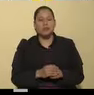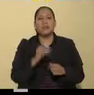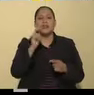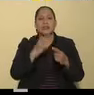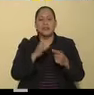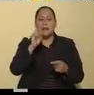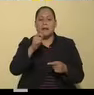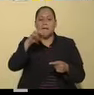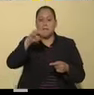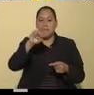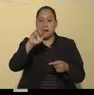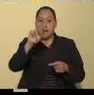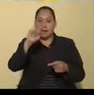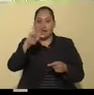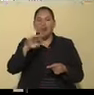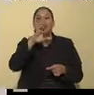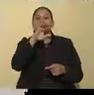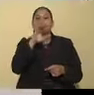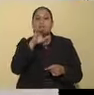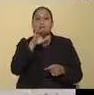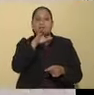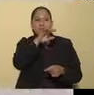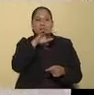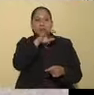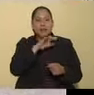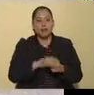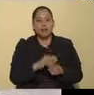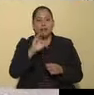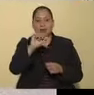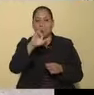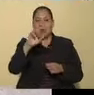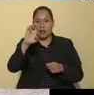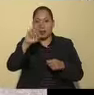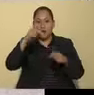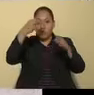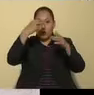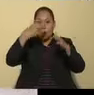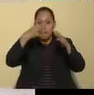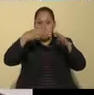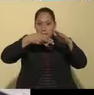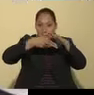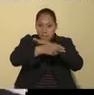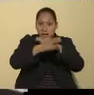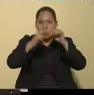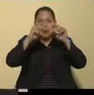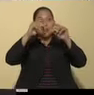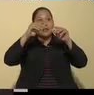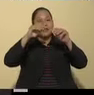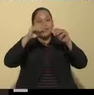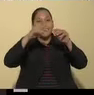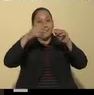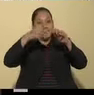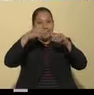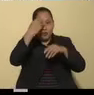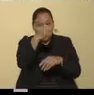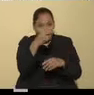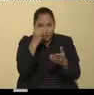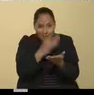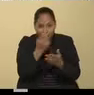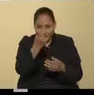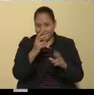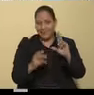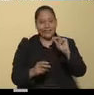Carrera? No es nada más el nombre de una estación del metro, no, señores. Martín